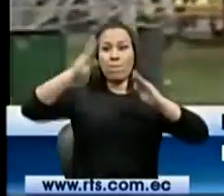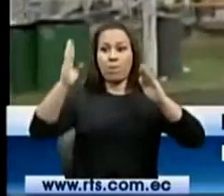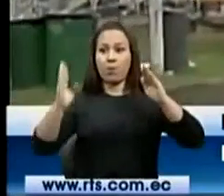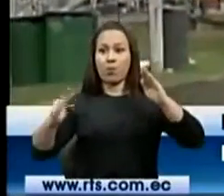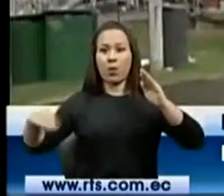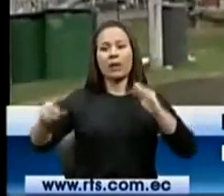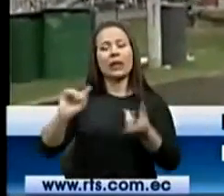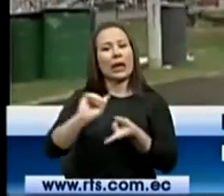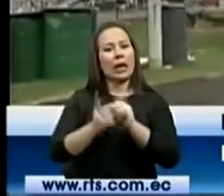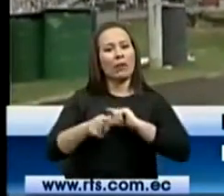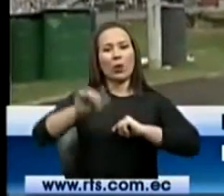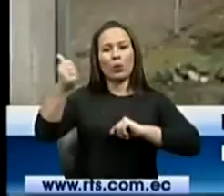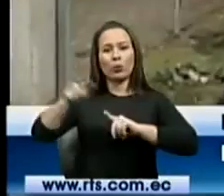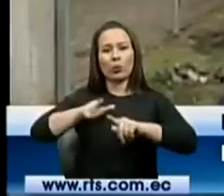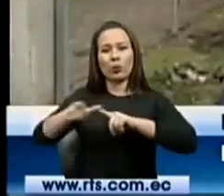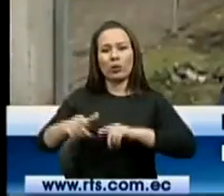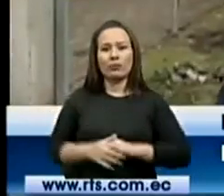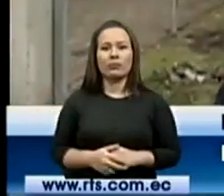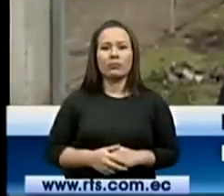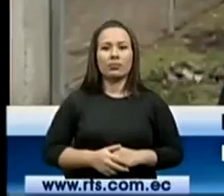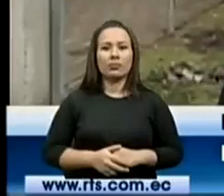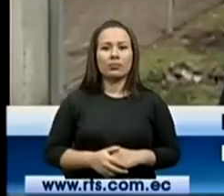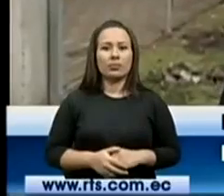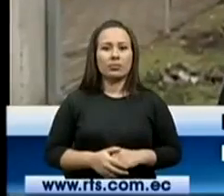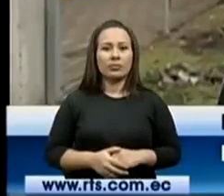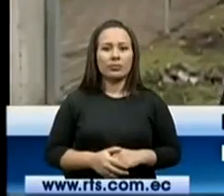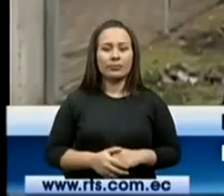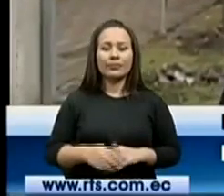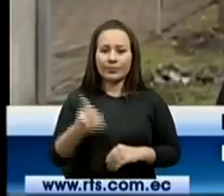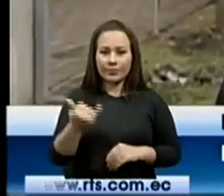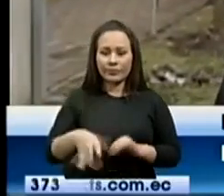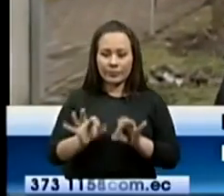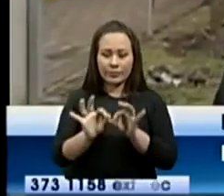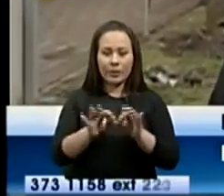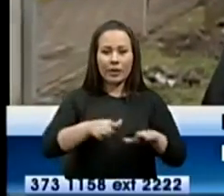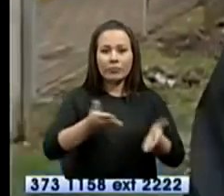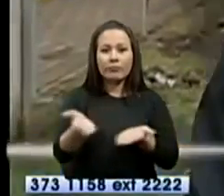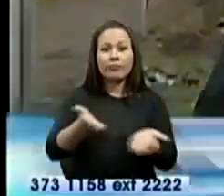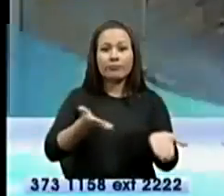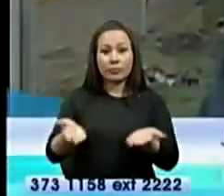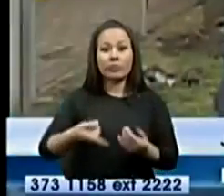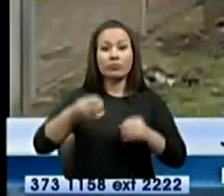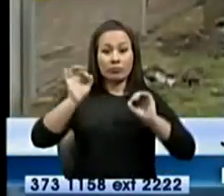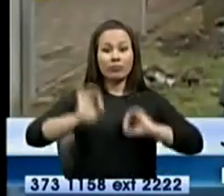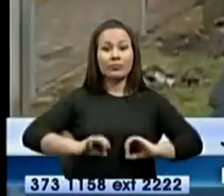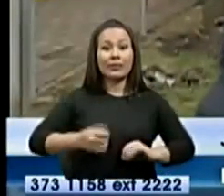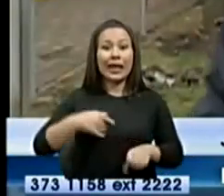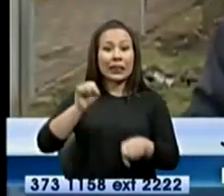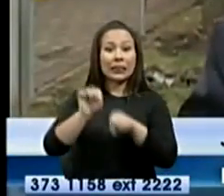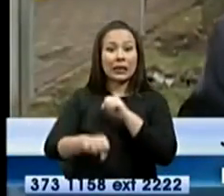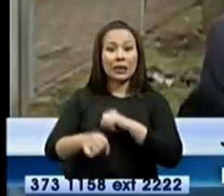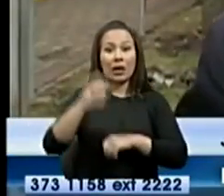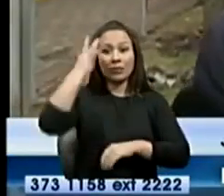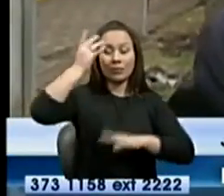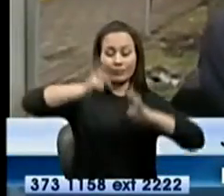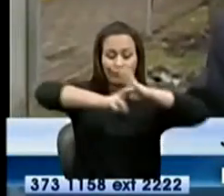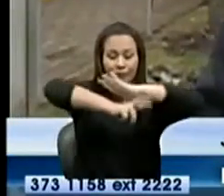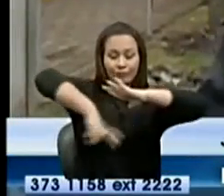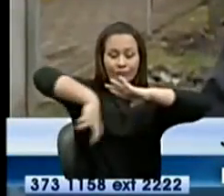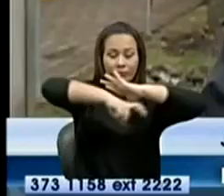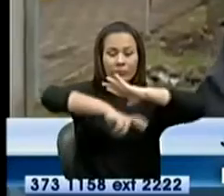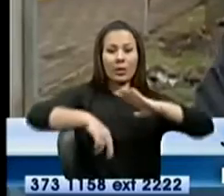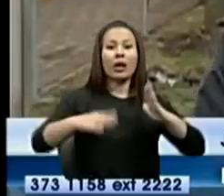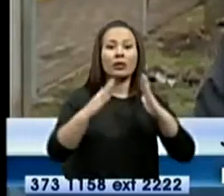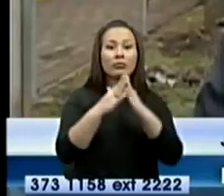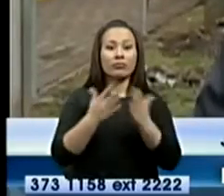peatonal ubicado en este sector. La traza actual de esos servicios se vería afectada por la excavación de la gran